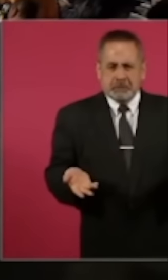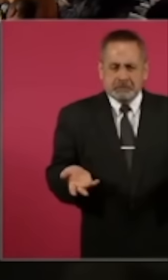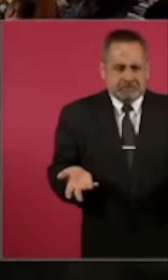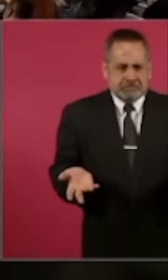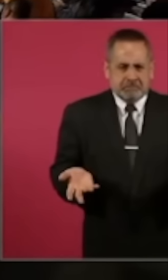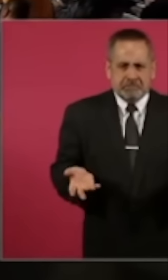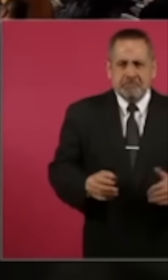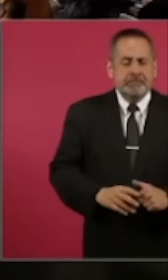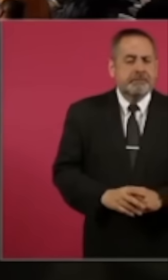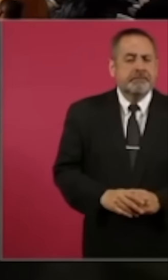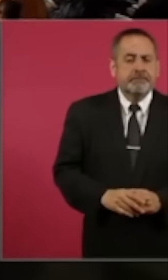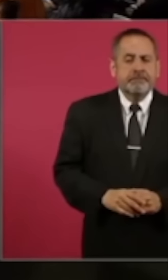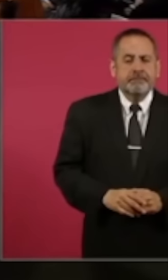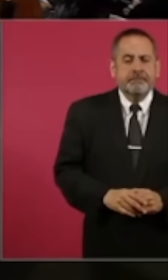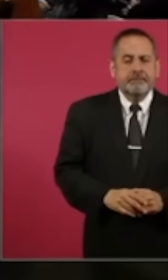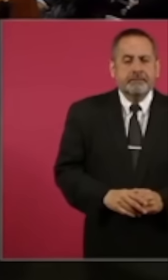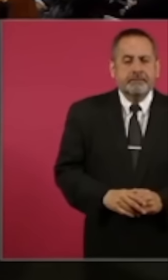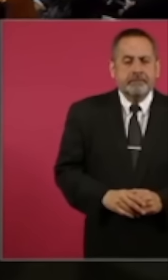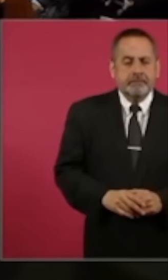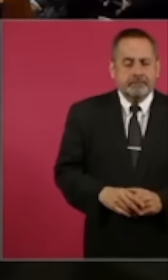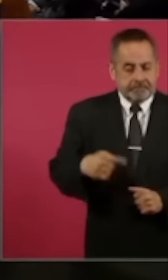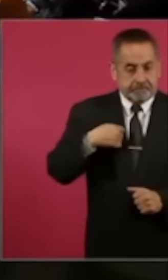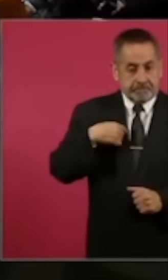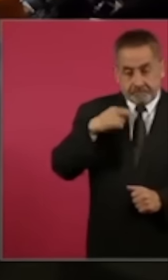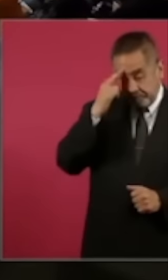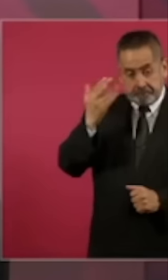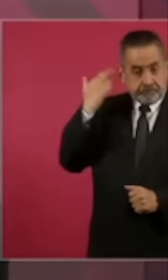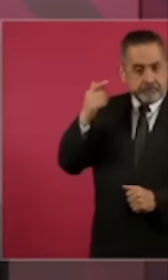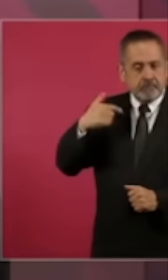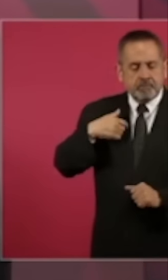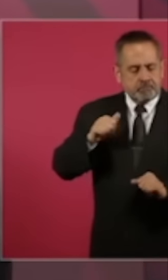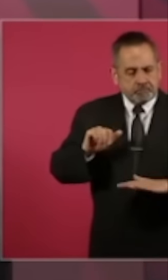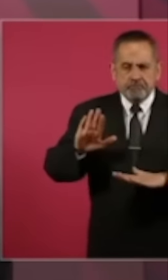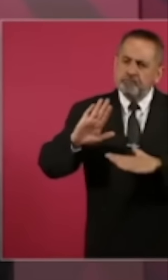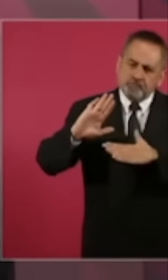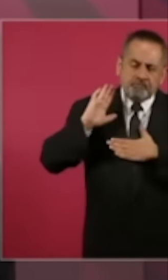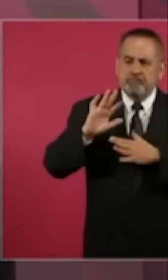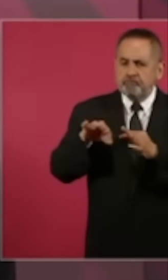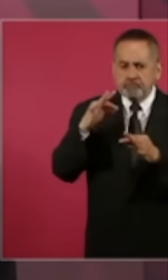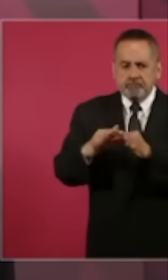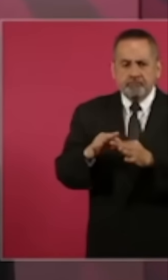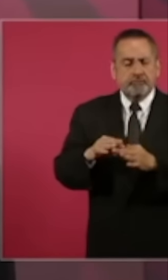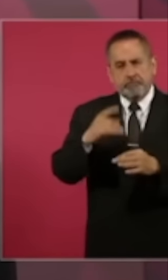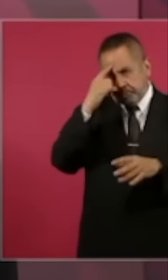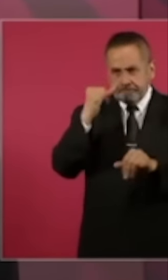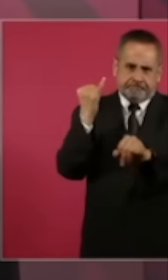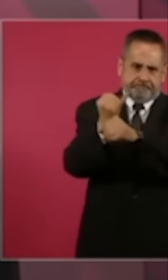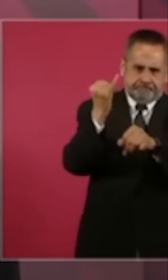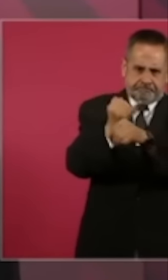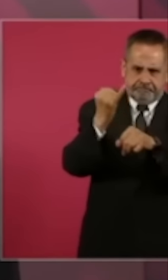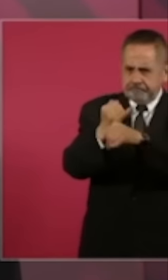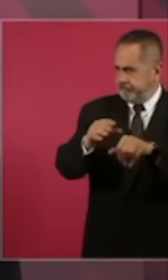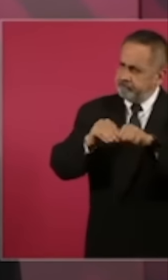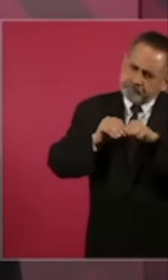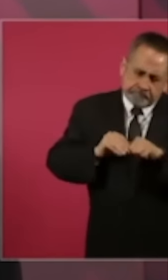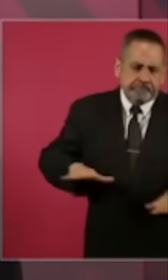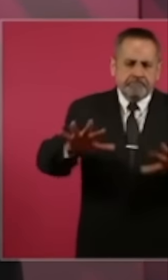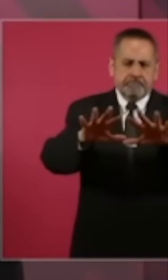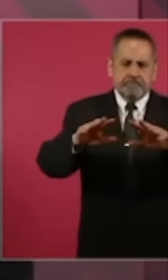ahora que nos comprometimos a que haya internet para